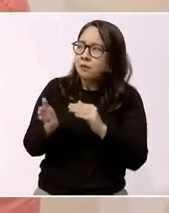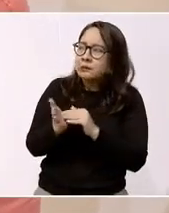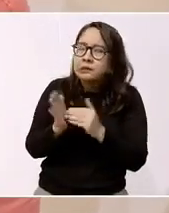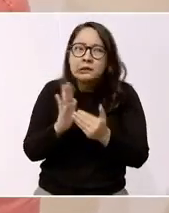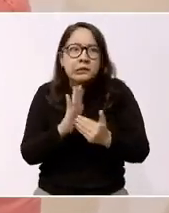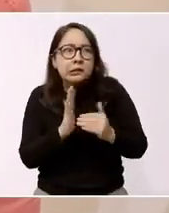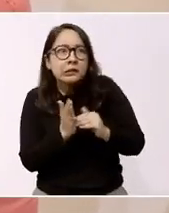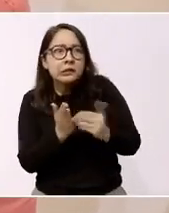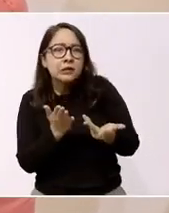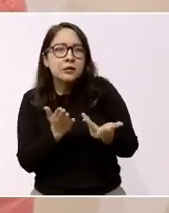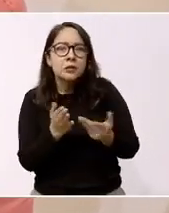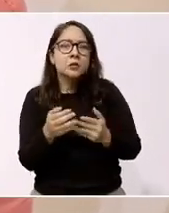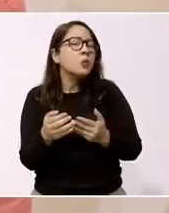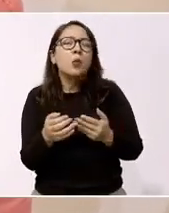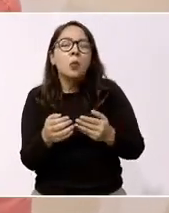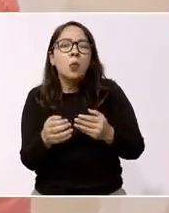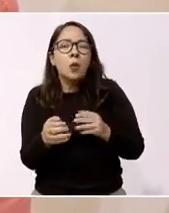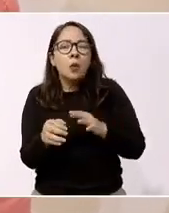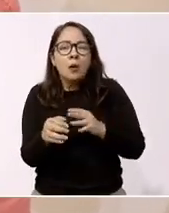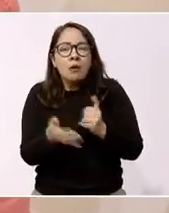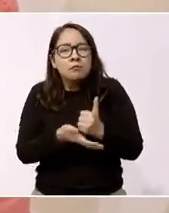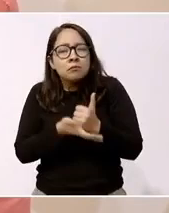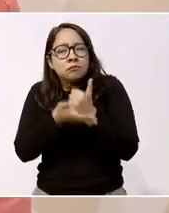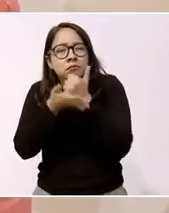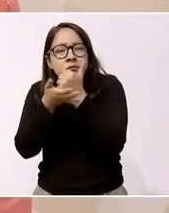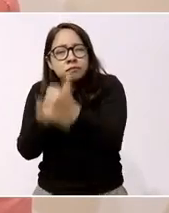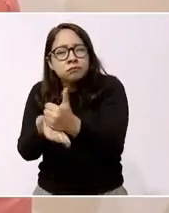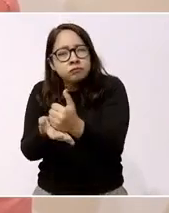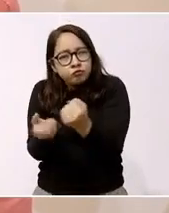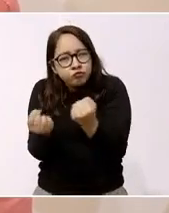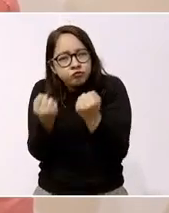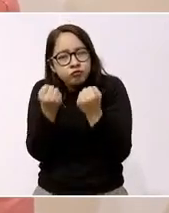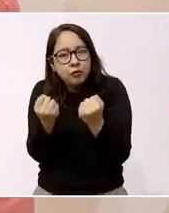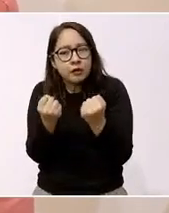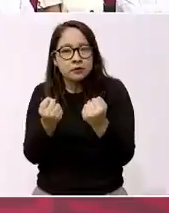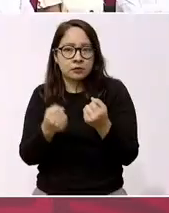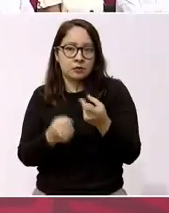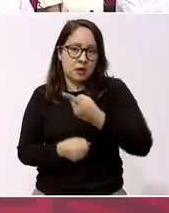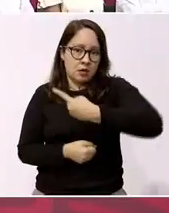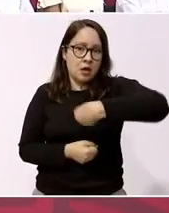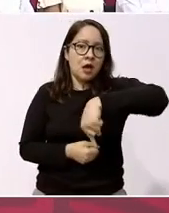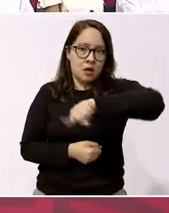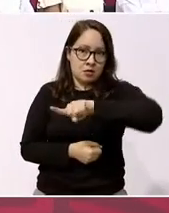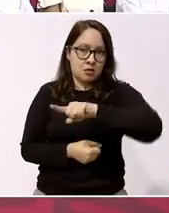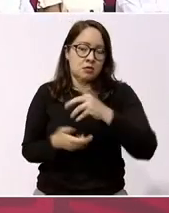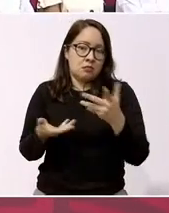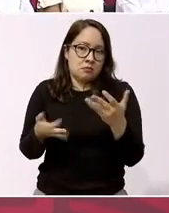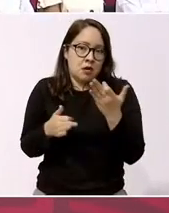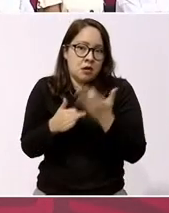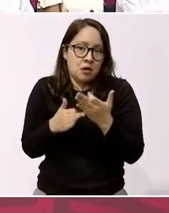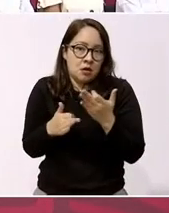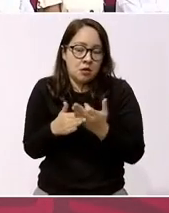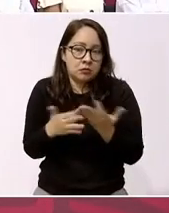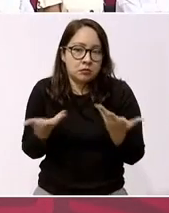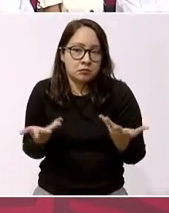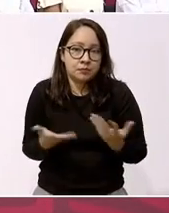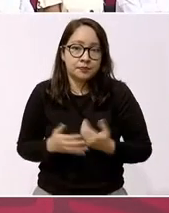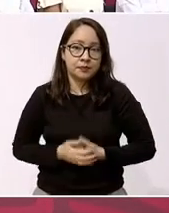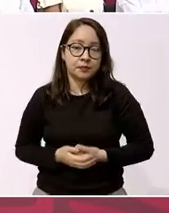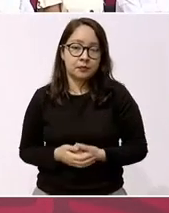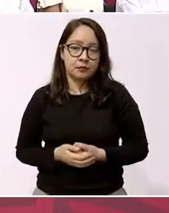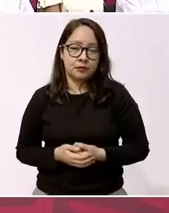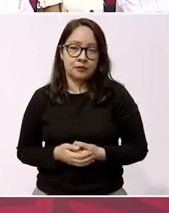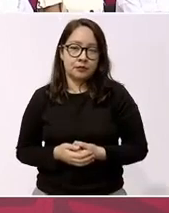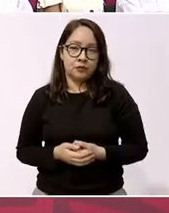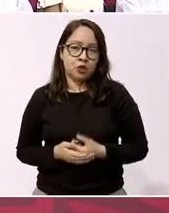qué es lo que más puede ayudar en estos momentos. No hacerle